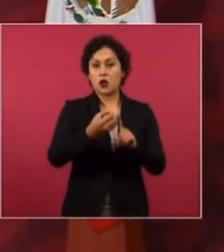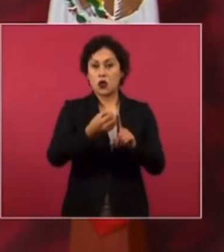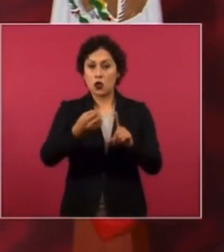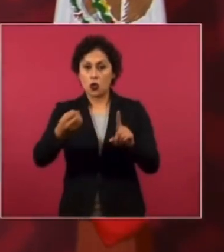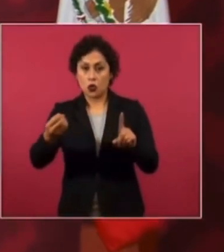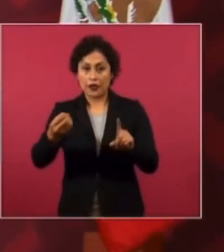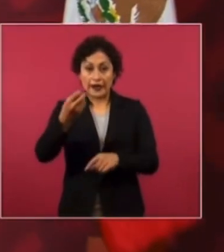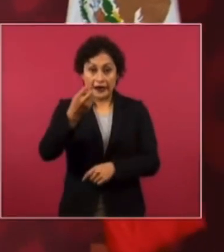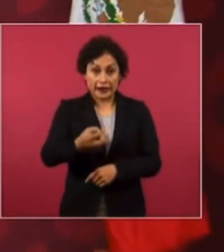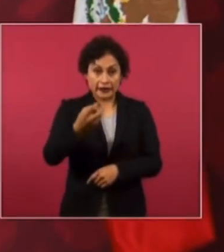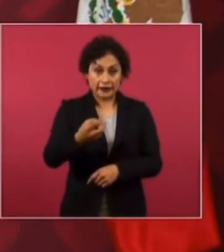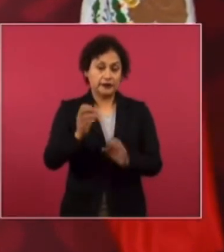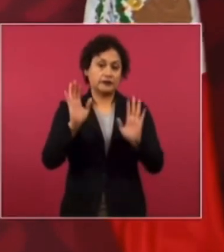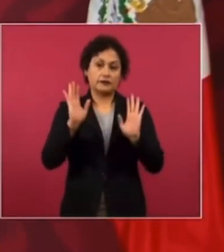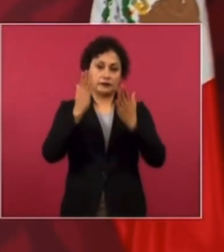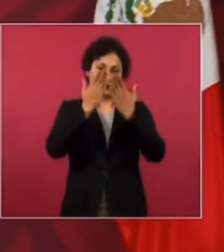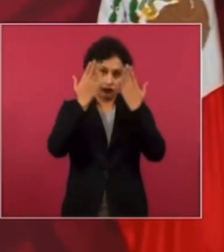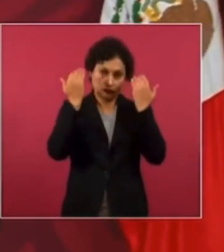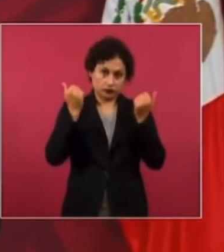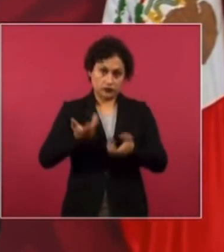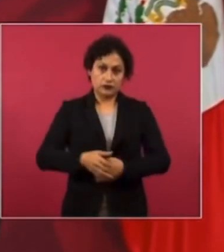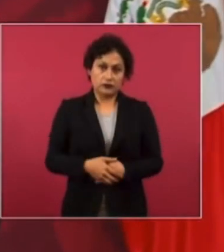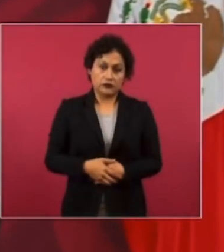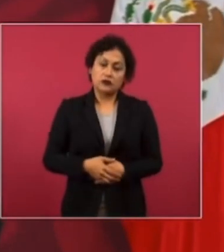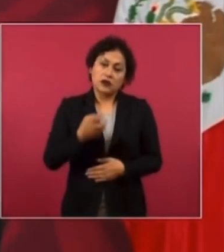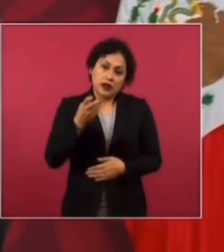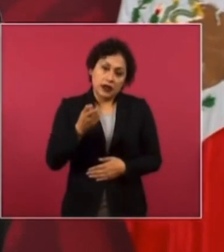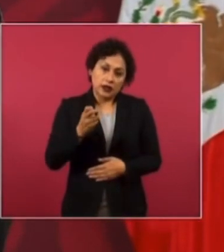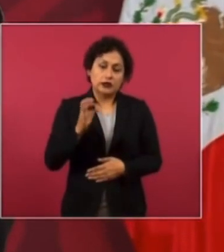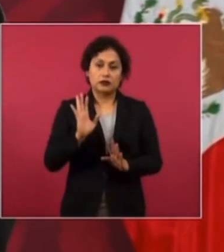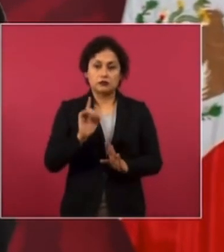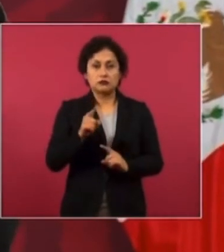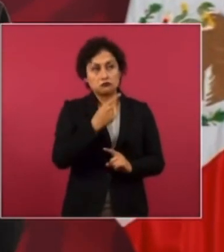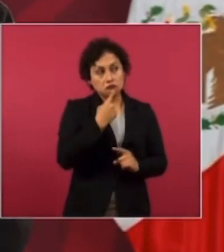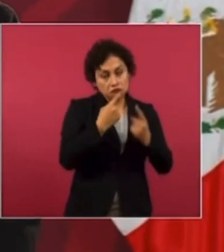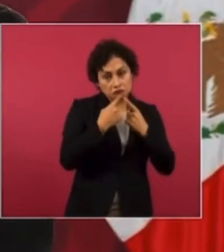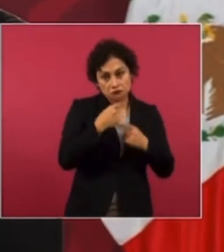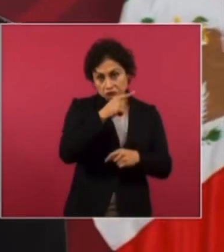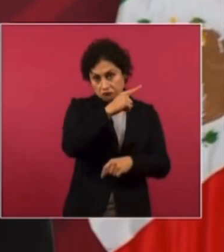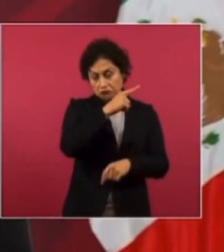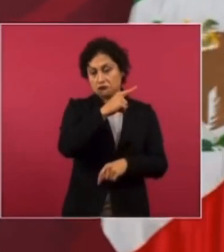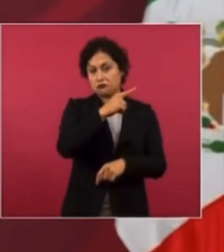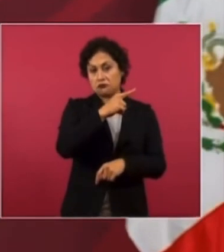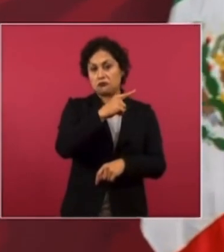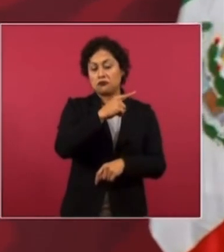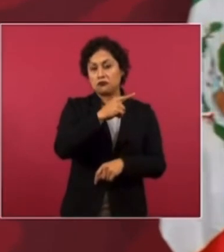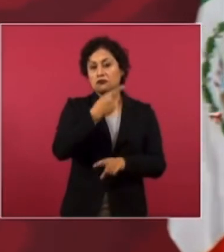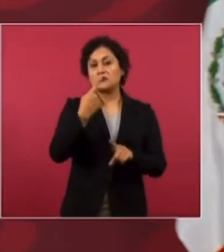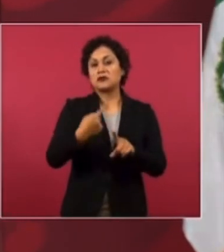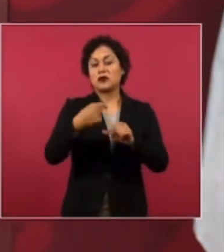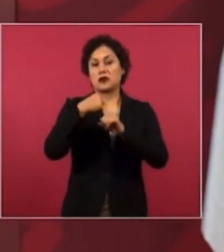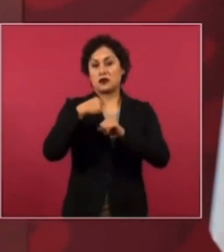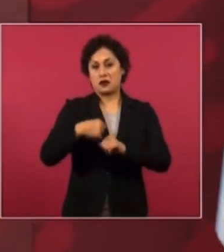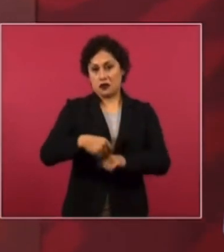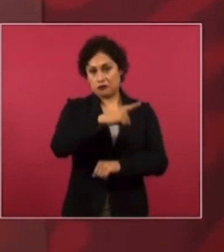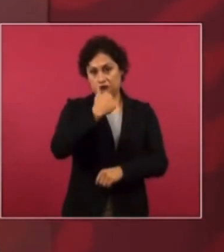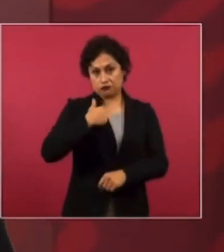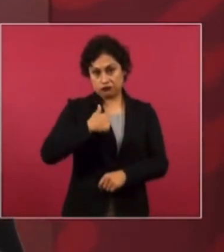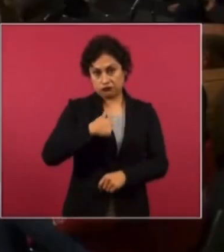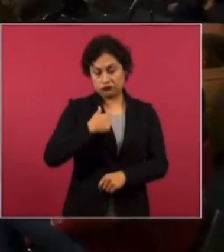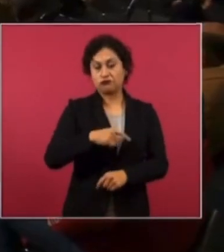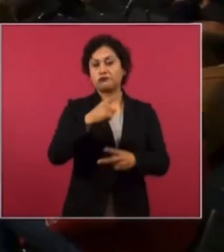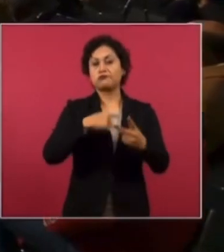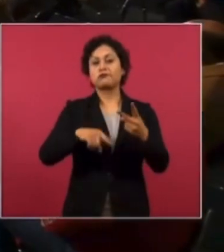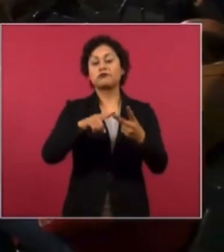ya no sabemos. Eso lo están viendo los de logística de Canadá. En el caso de Estados